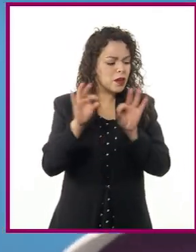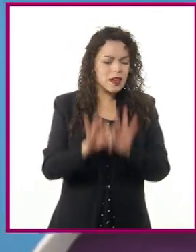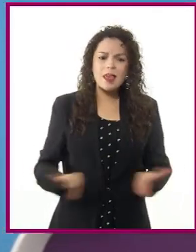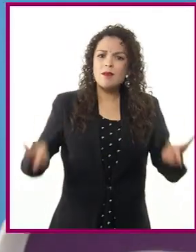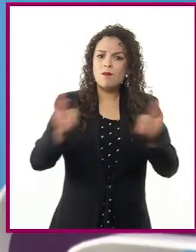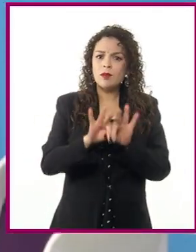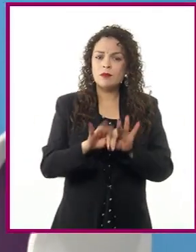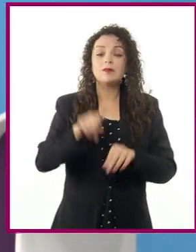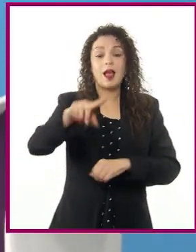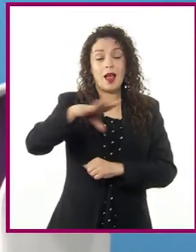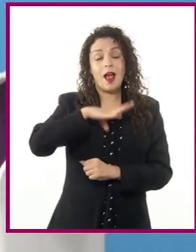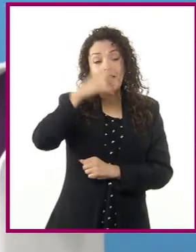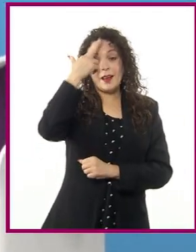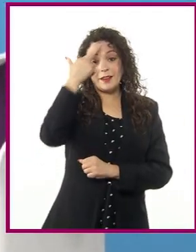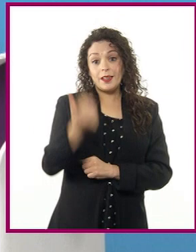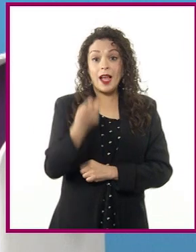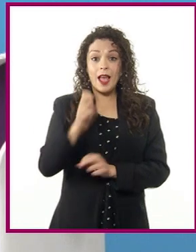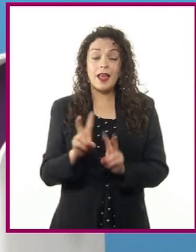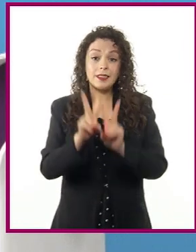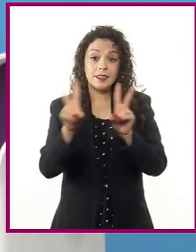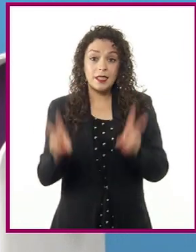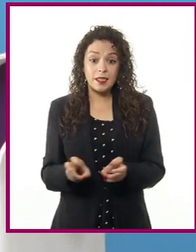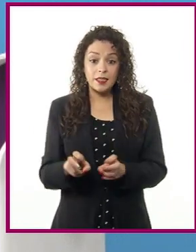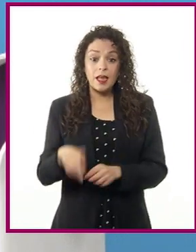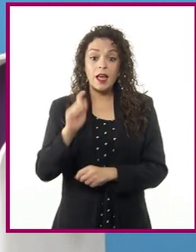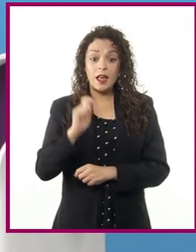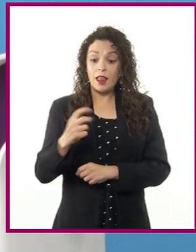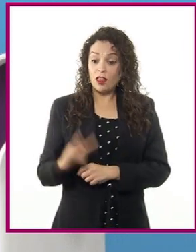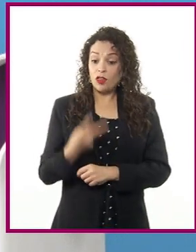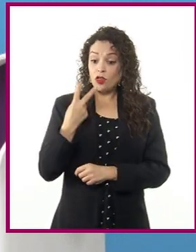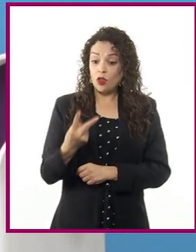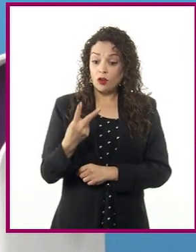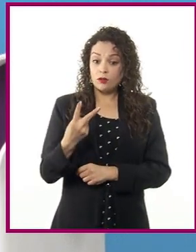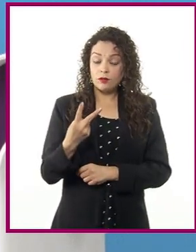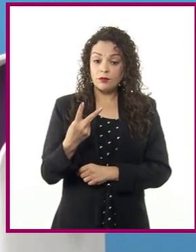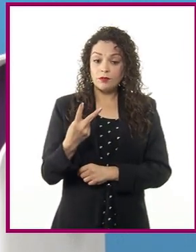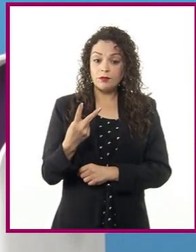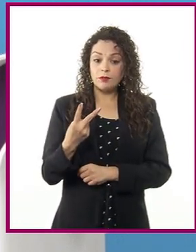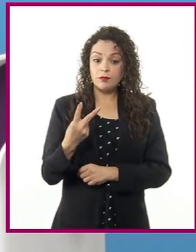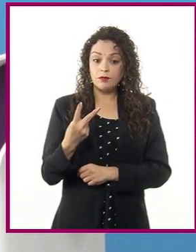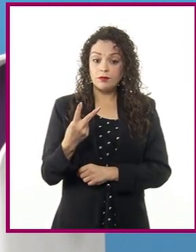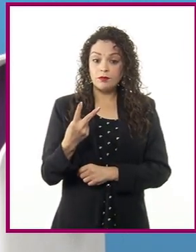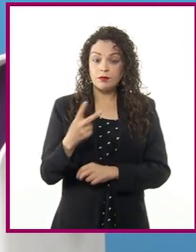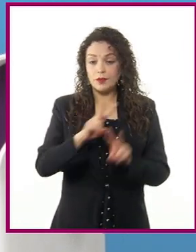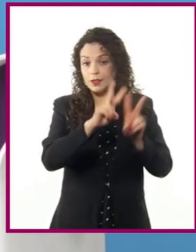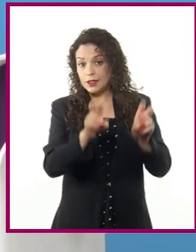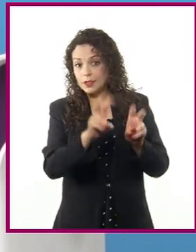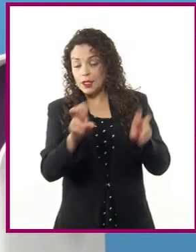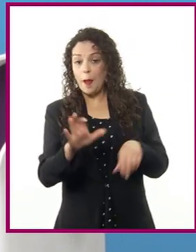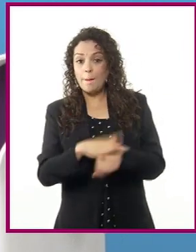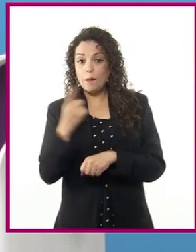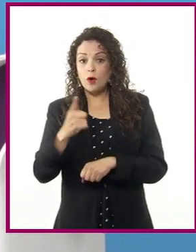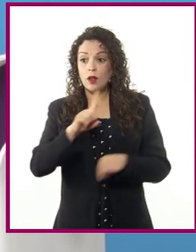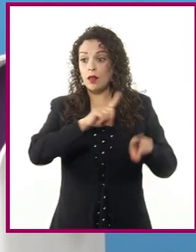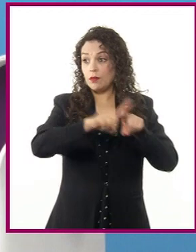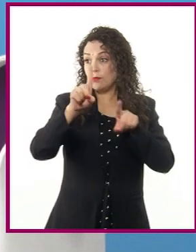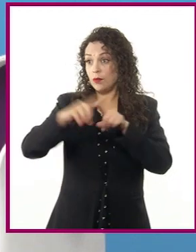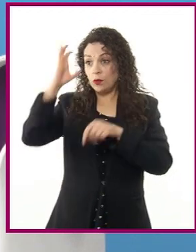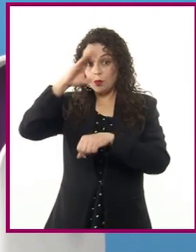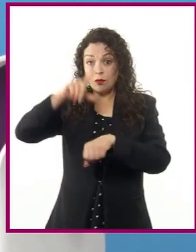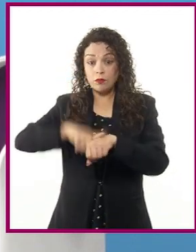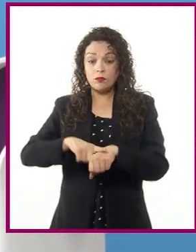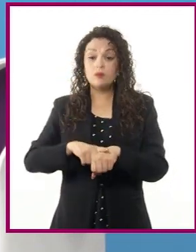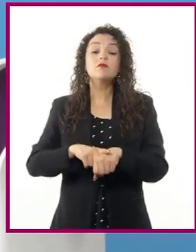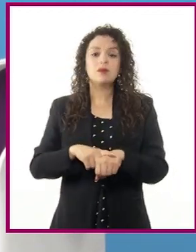Tienes razón. El tema se ha abordado en otras asignaturas y eso se debe a que la diversidad cultural es un tema transversal,